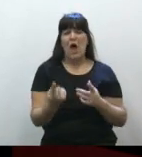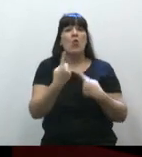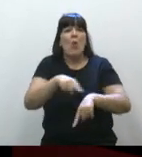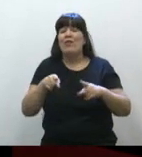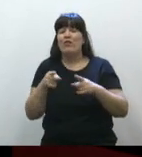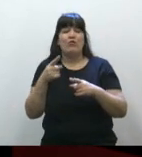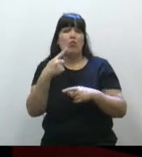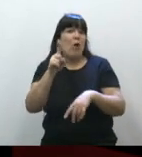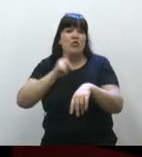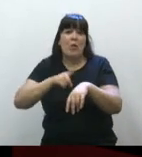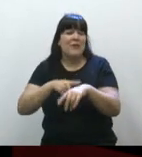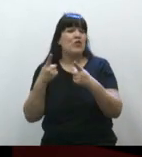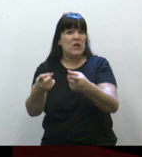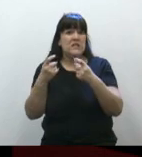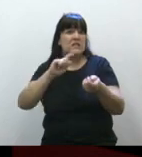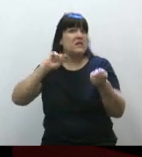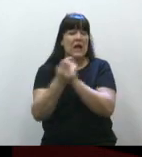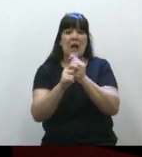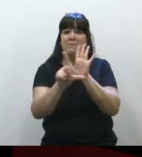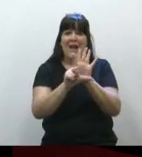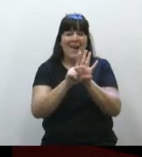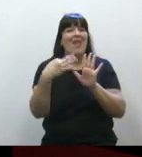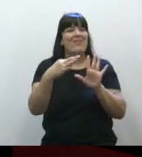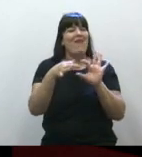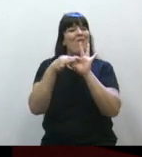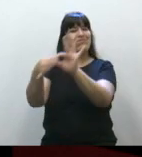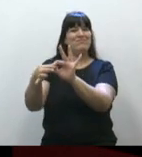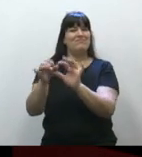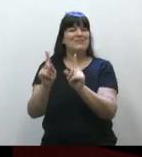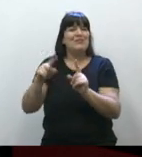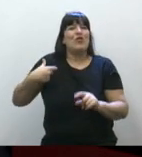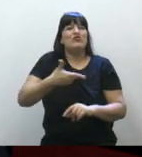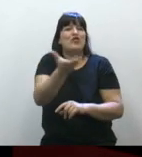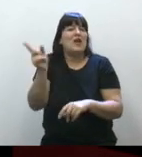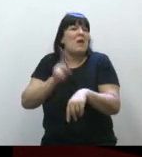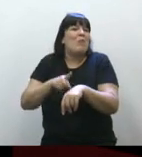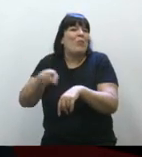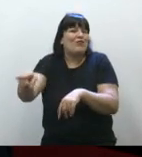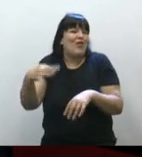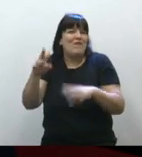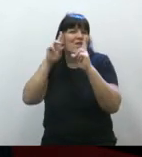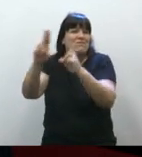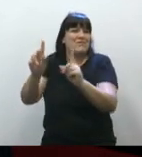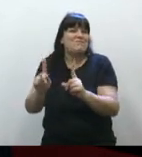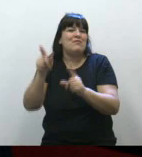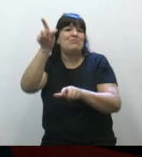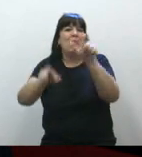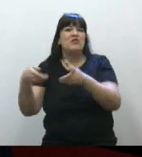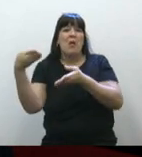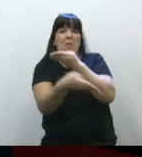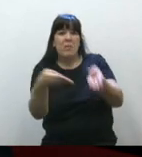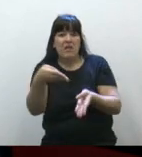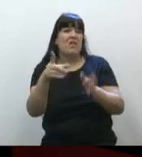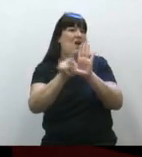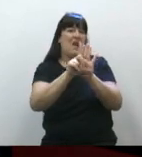necesario para adaptarse a las nuevas realidades circunstancias y demandas de la sociedad